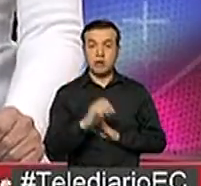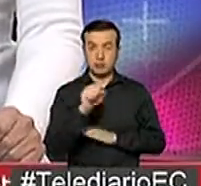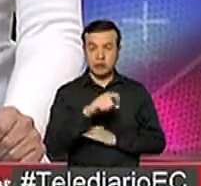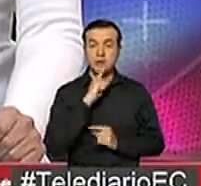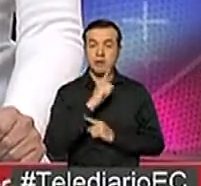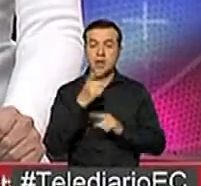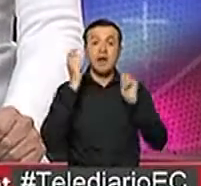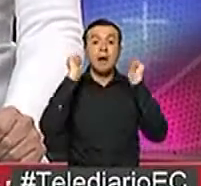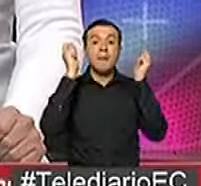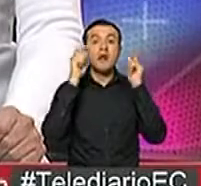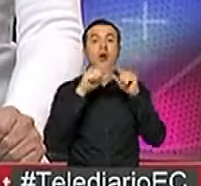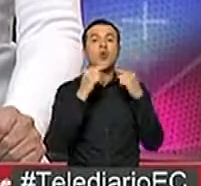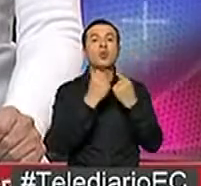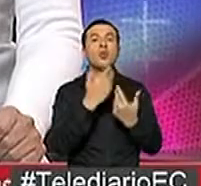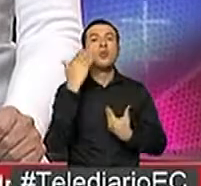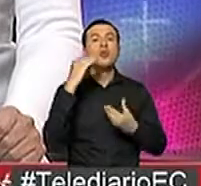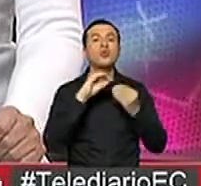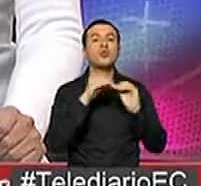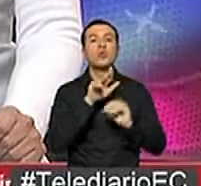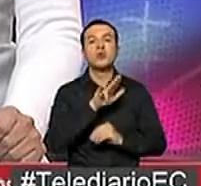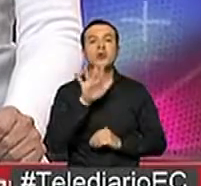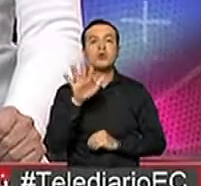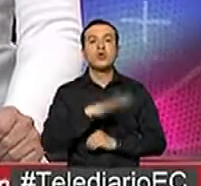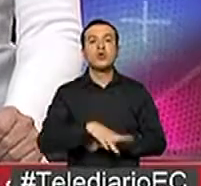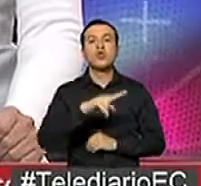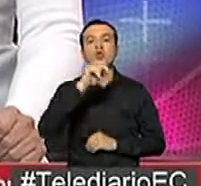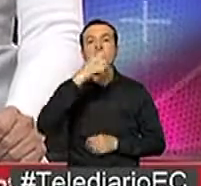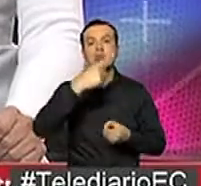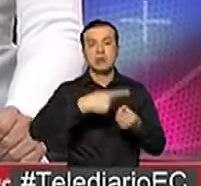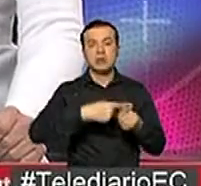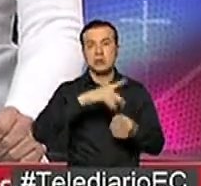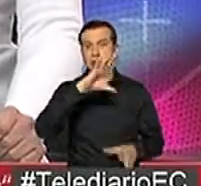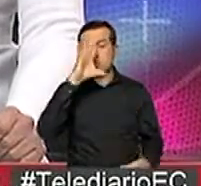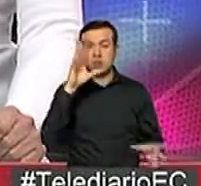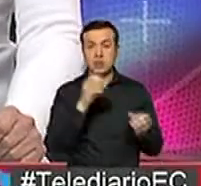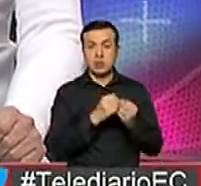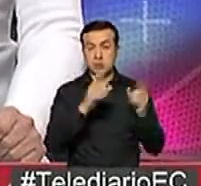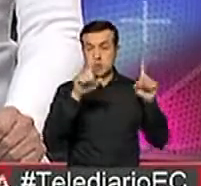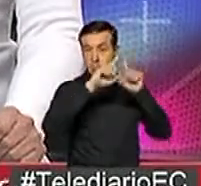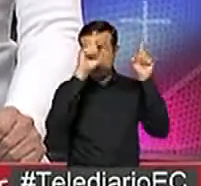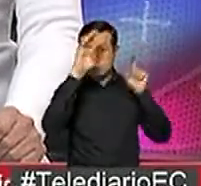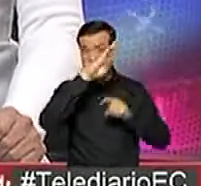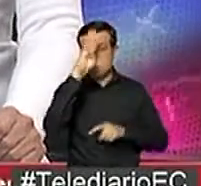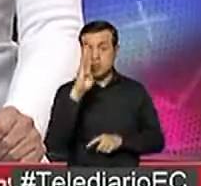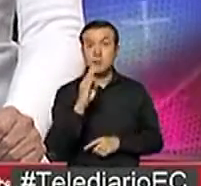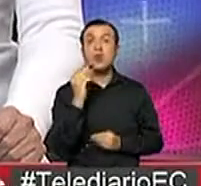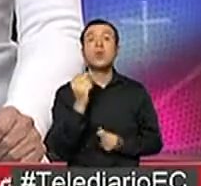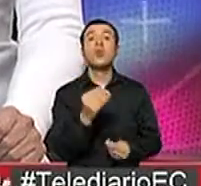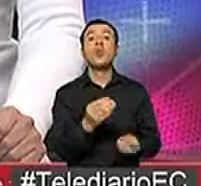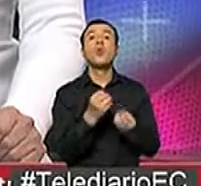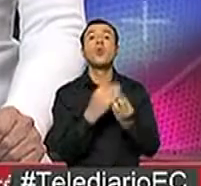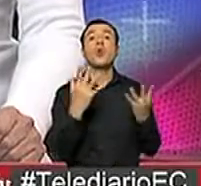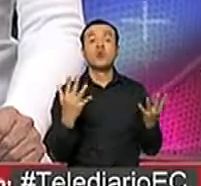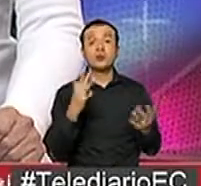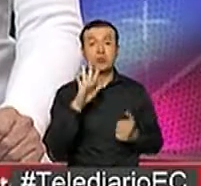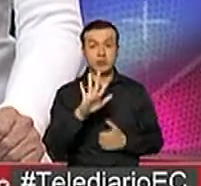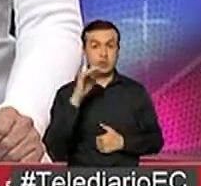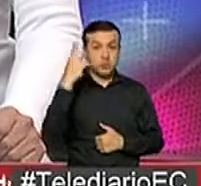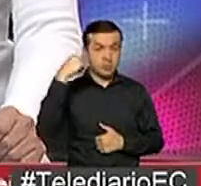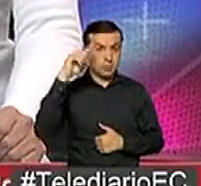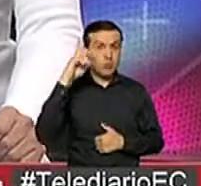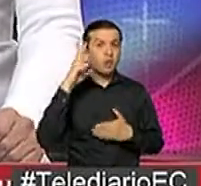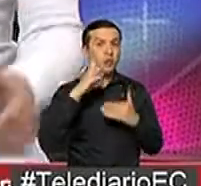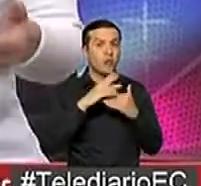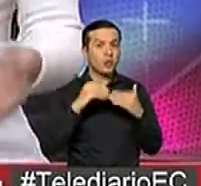de Alianza País en su oficina en el norte de Quito. En total, la empresa brasileña habría desembolsado más de 5 millones